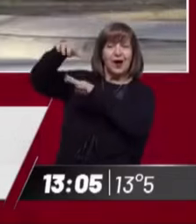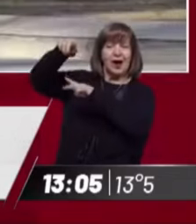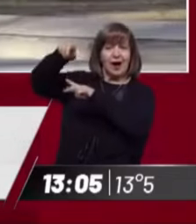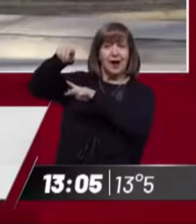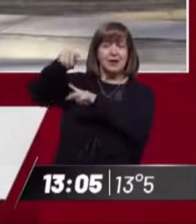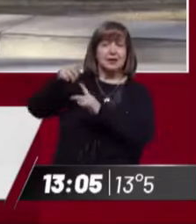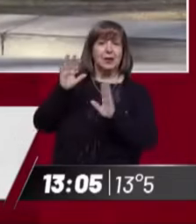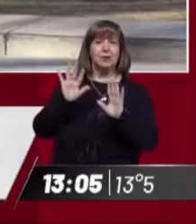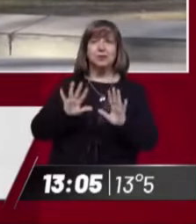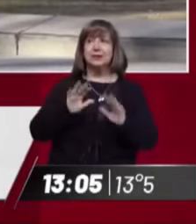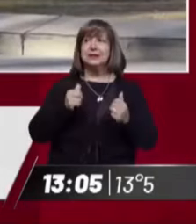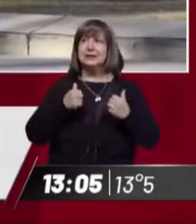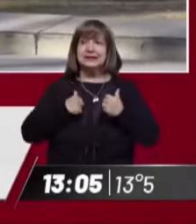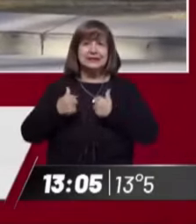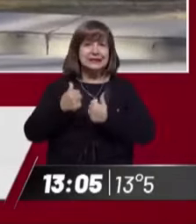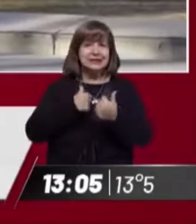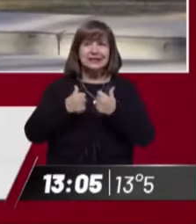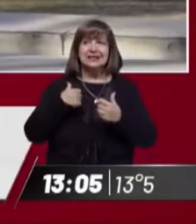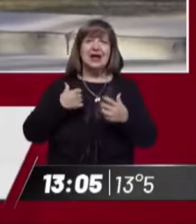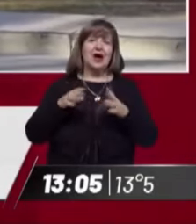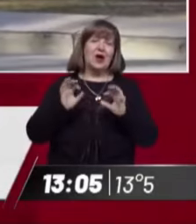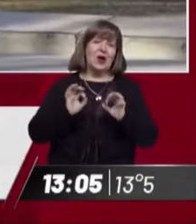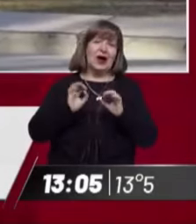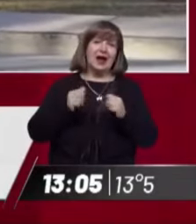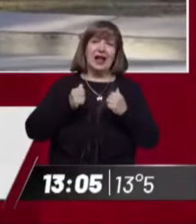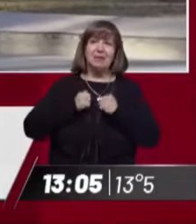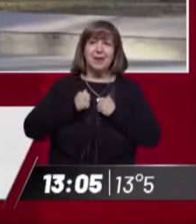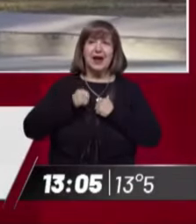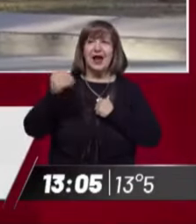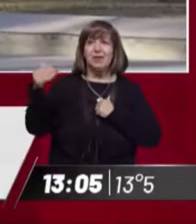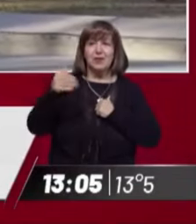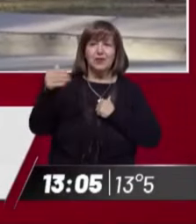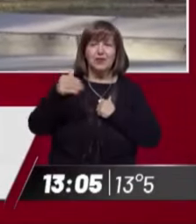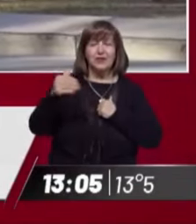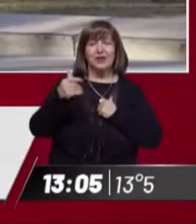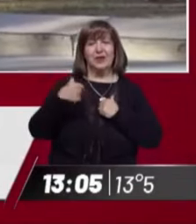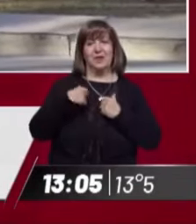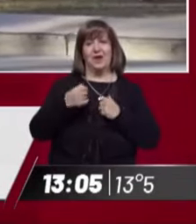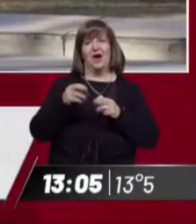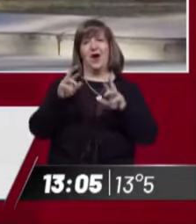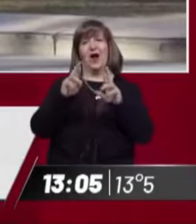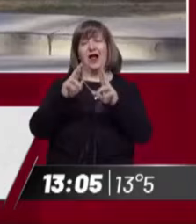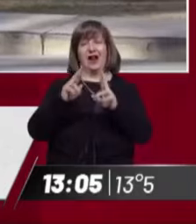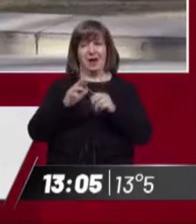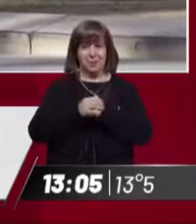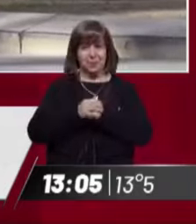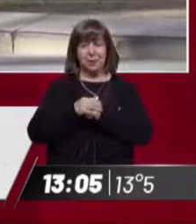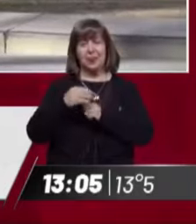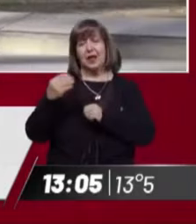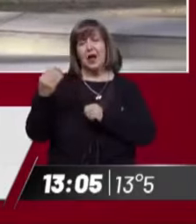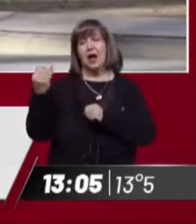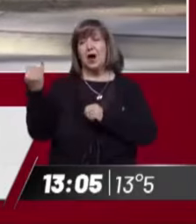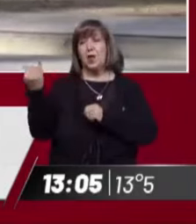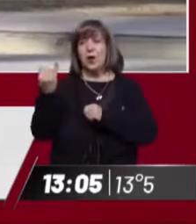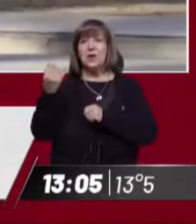esperando realmente que alcancemos esos niveles ahora el fin de semana. Sobre todo turismo